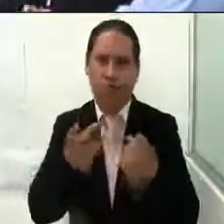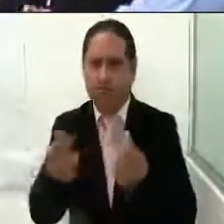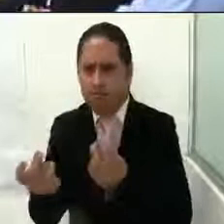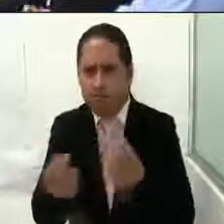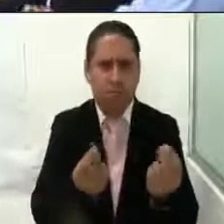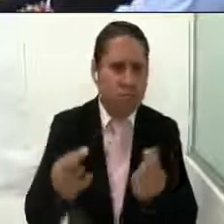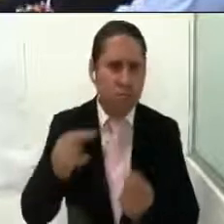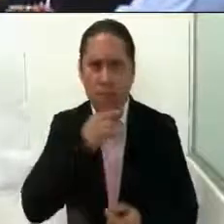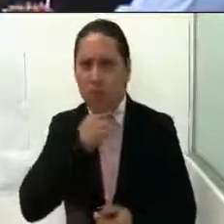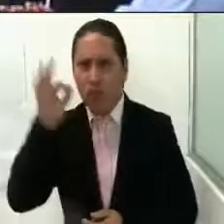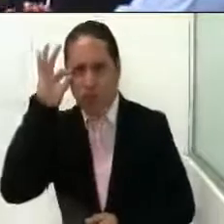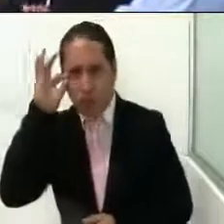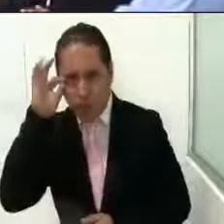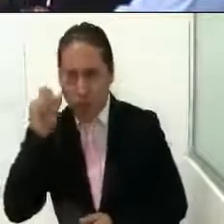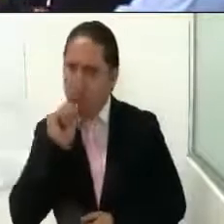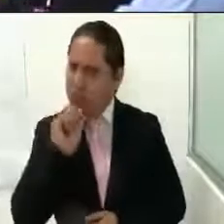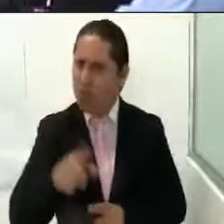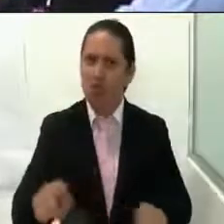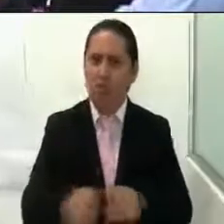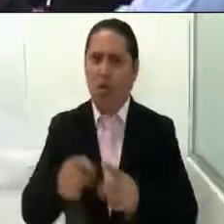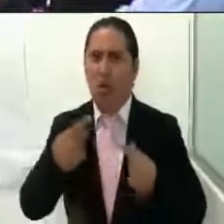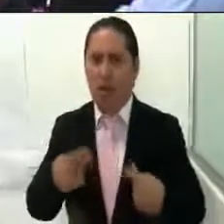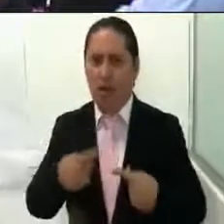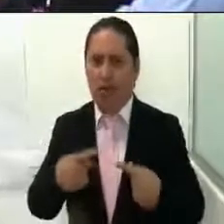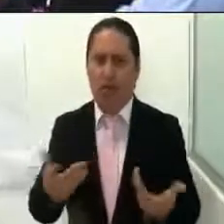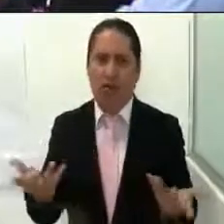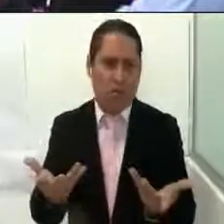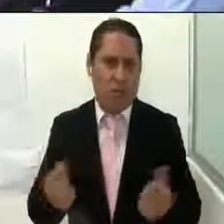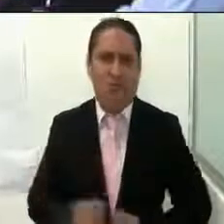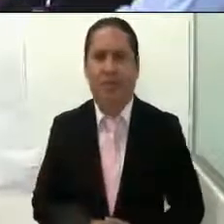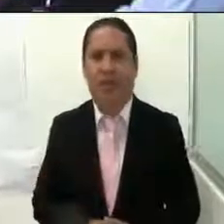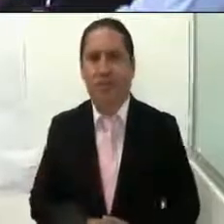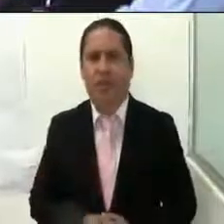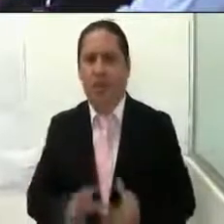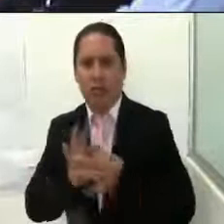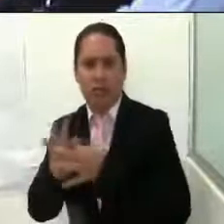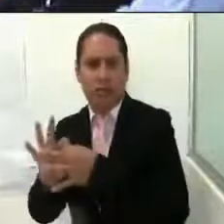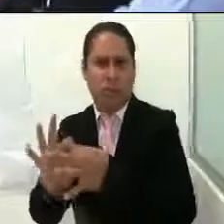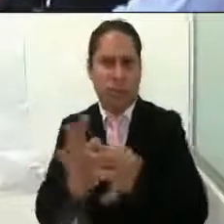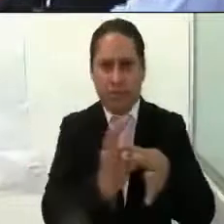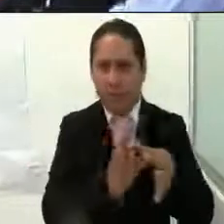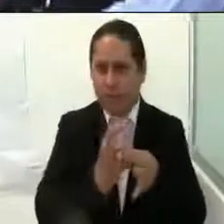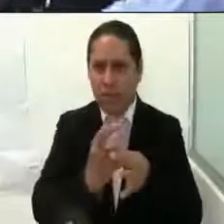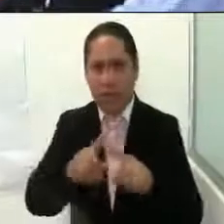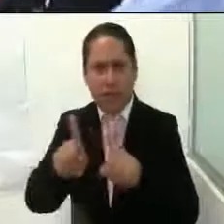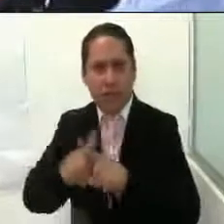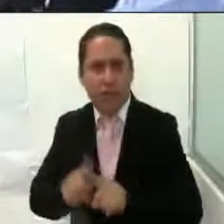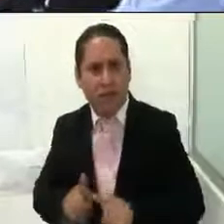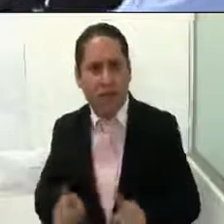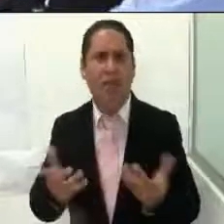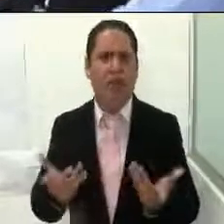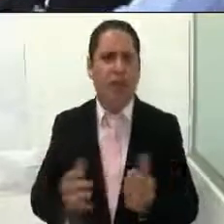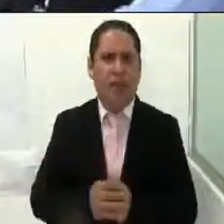y procesos en beneficio de los usuarios la coordinación y vinculación entre las diferencias entre las diferentes